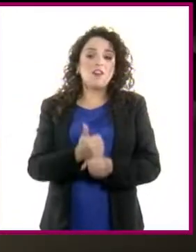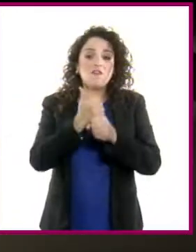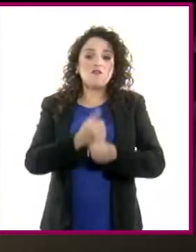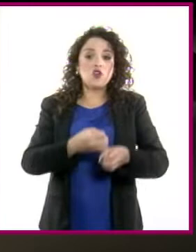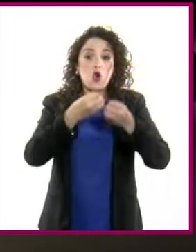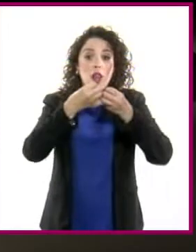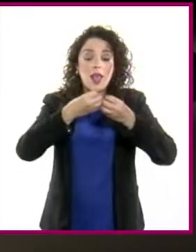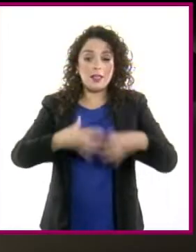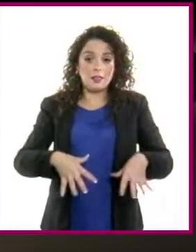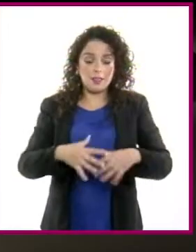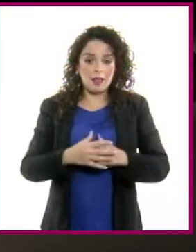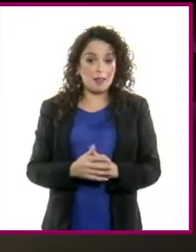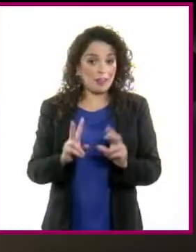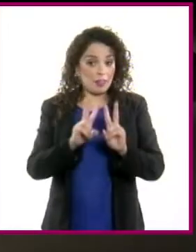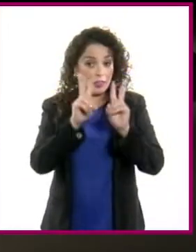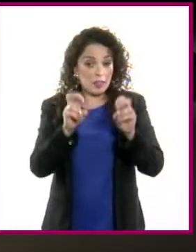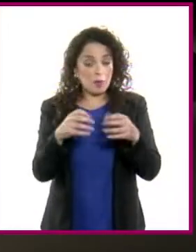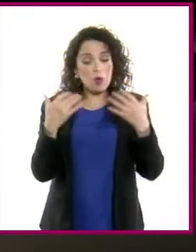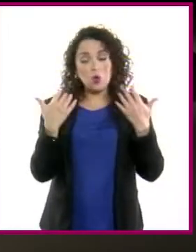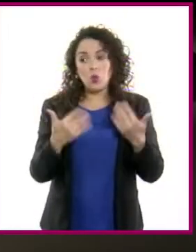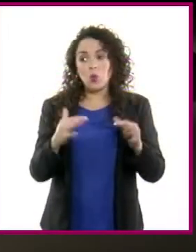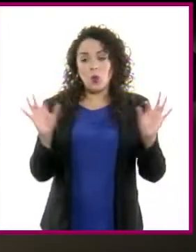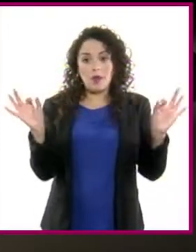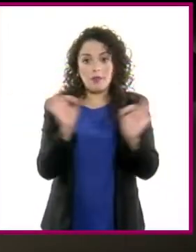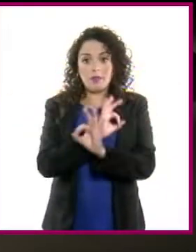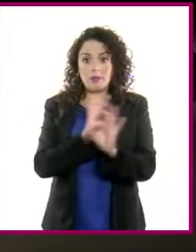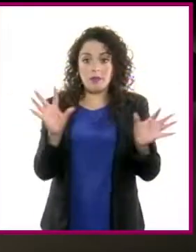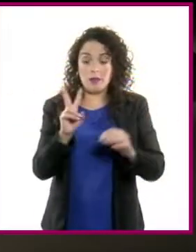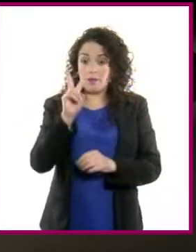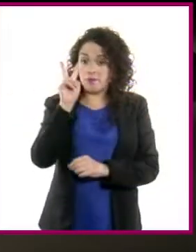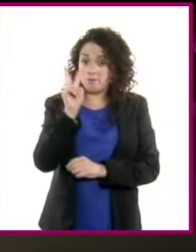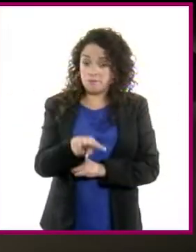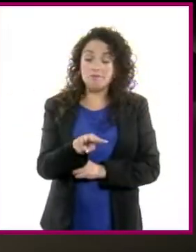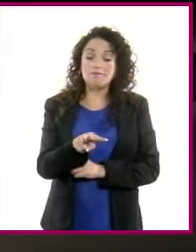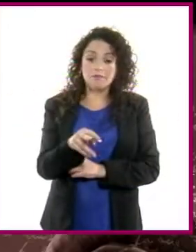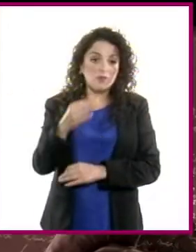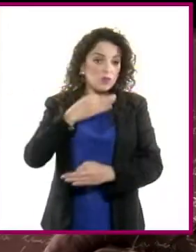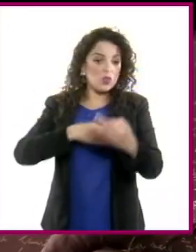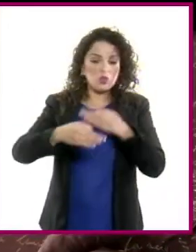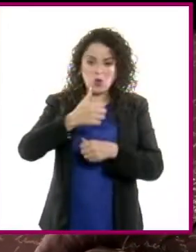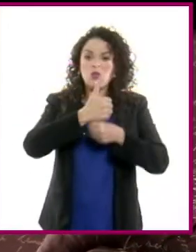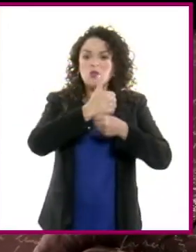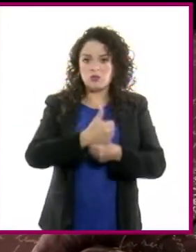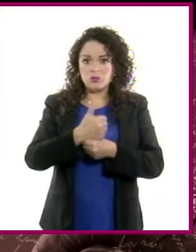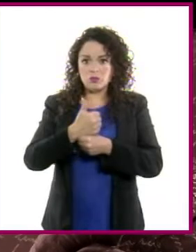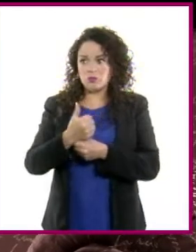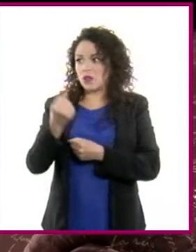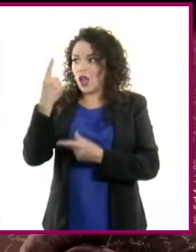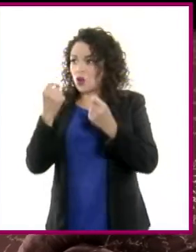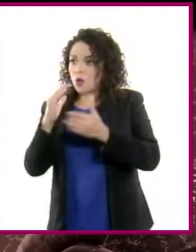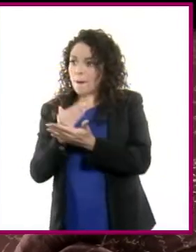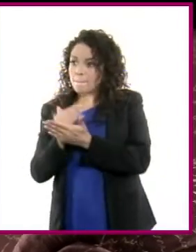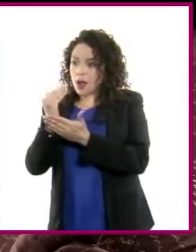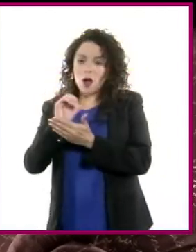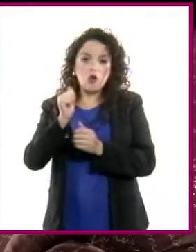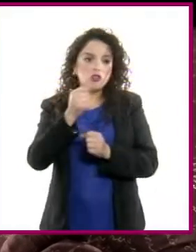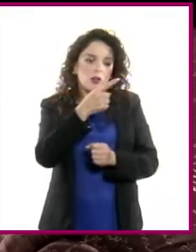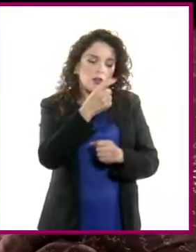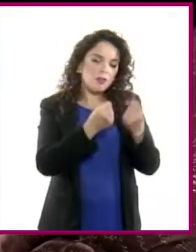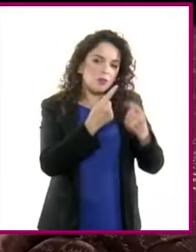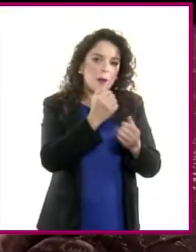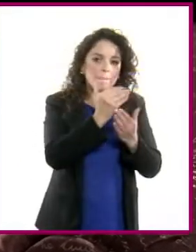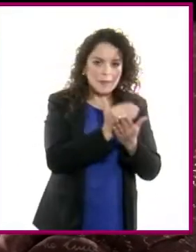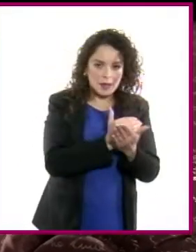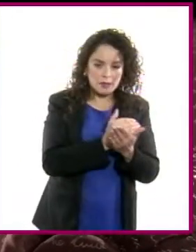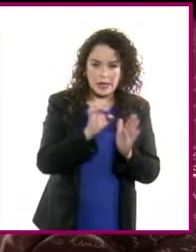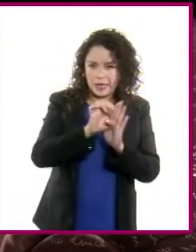Es, sin duda, un tema delicado y a todos nos afecta en mayor o menor medida. Por ejemplo, ¿cuántas